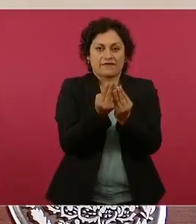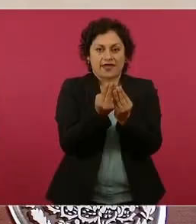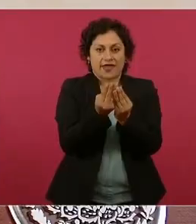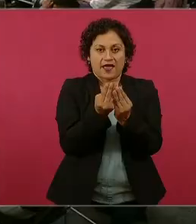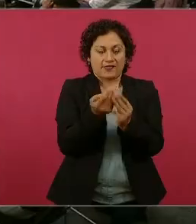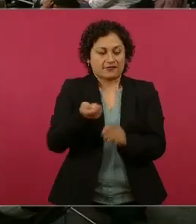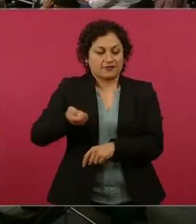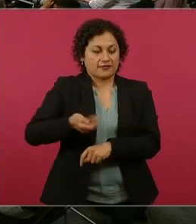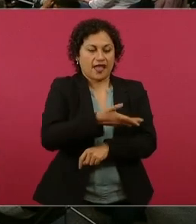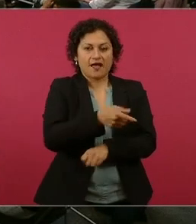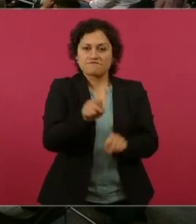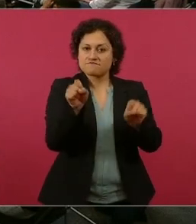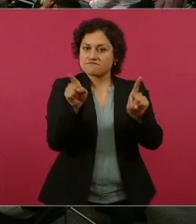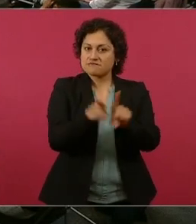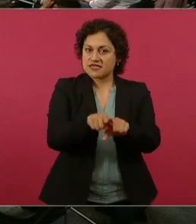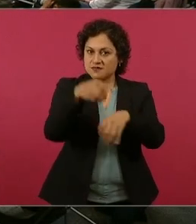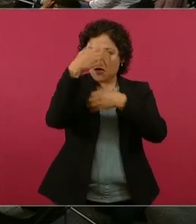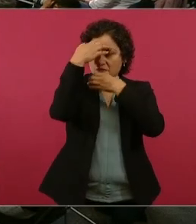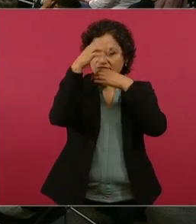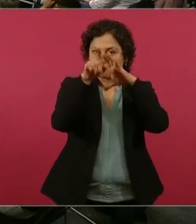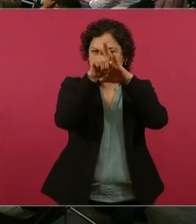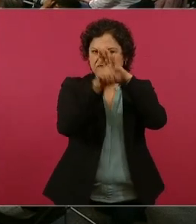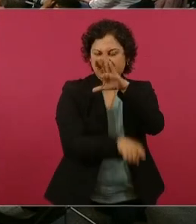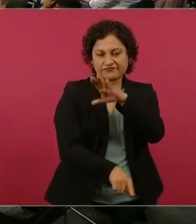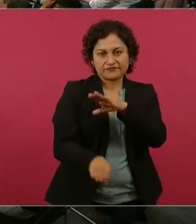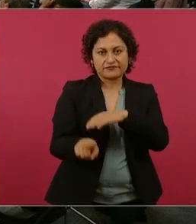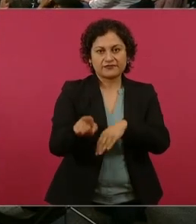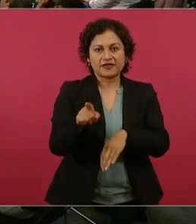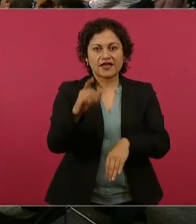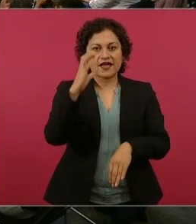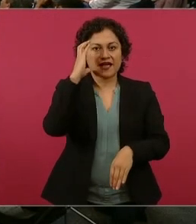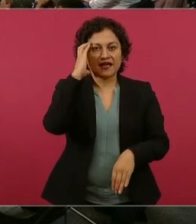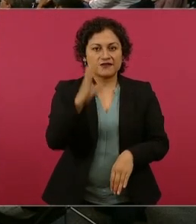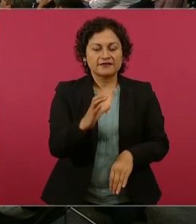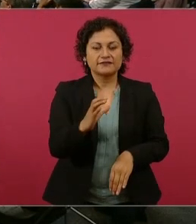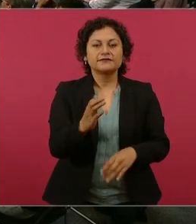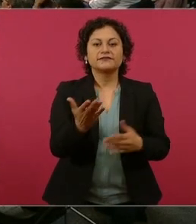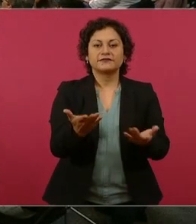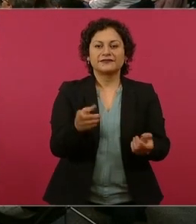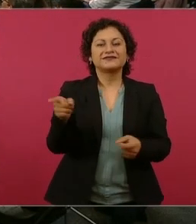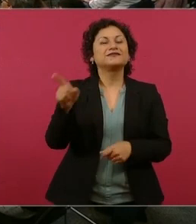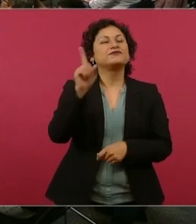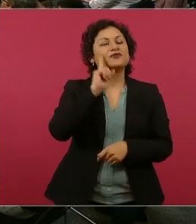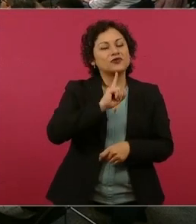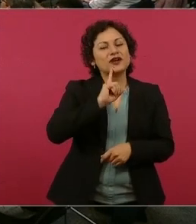terrorista. De Carolina del Sur. Sí, Graham